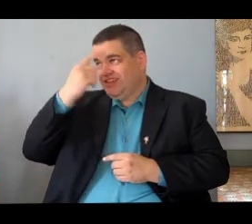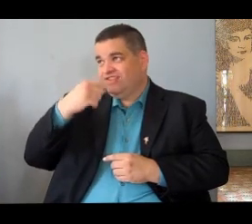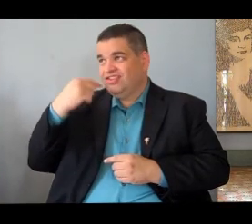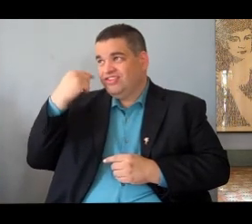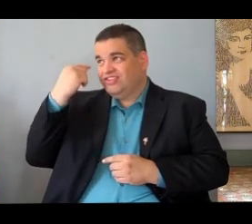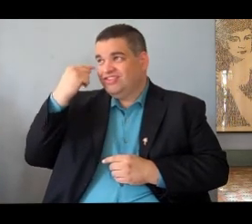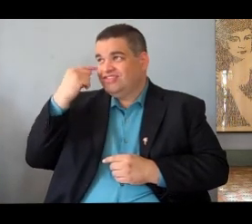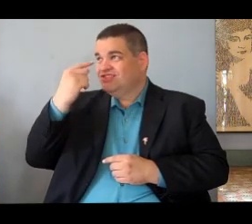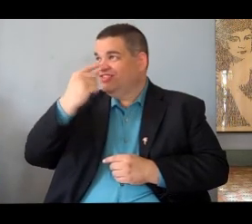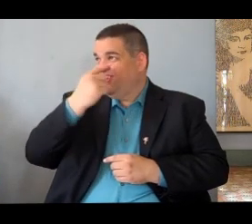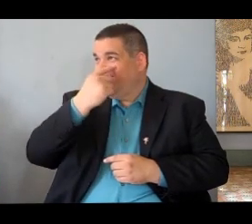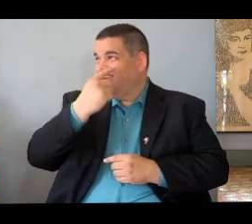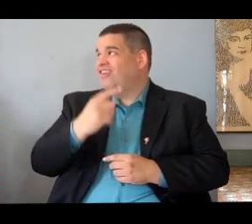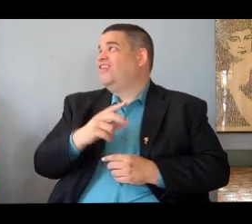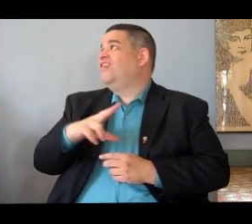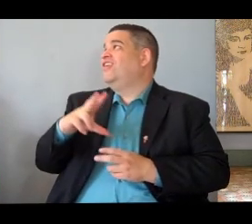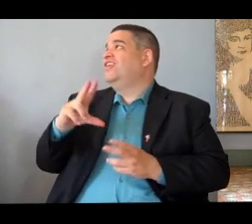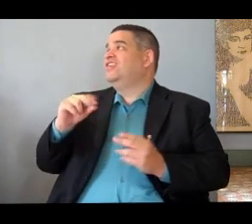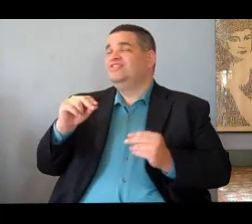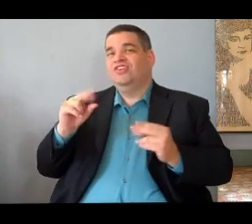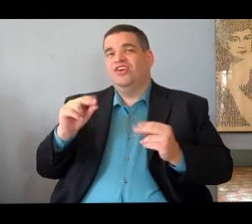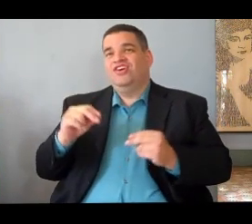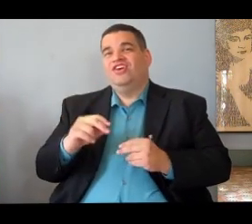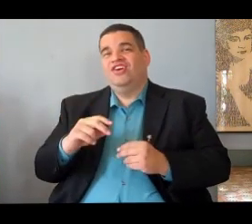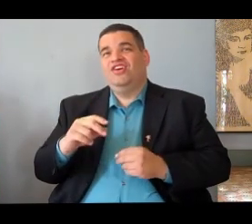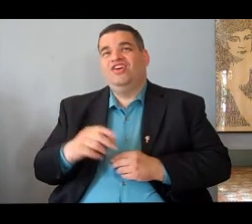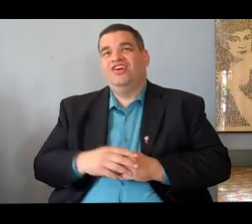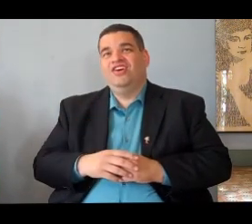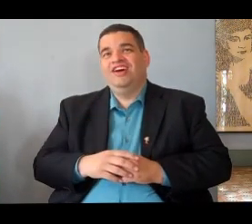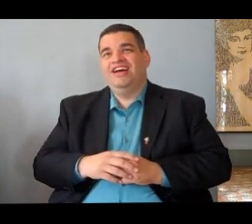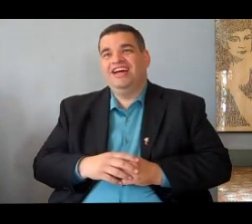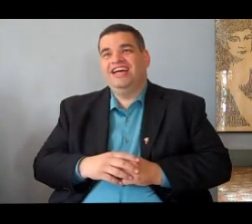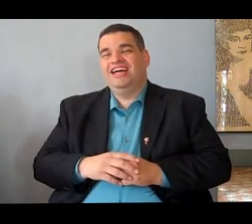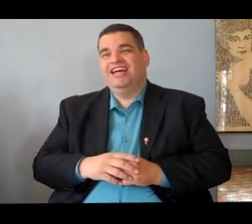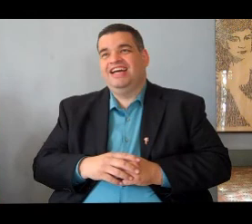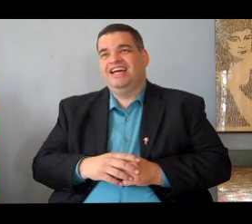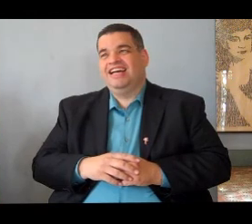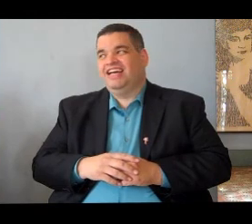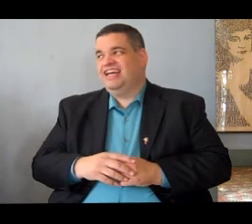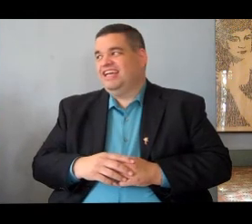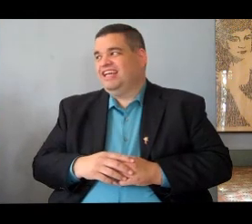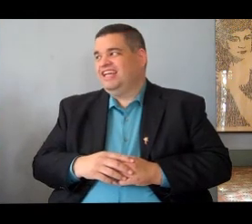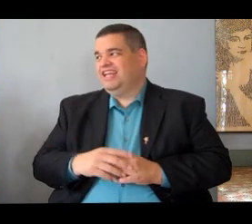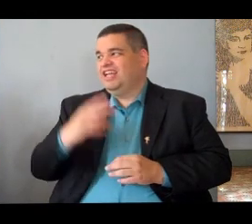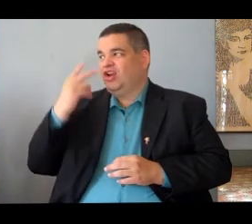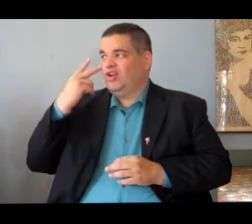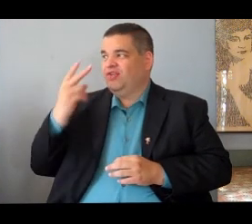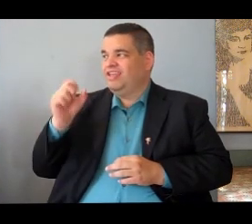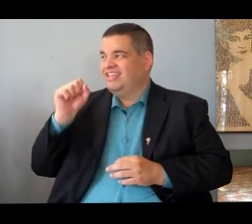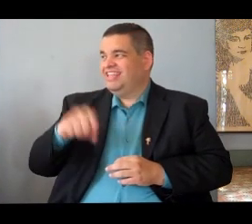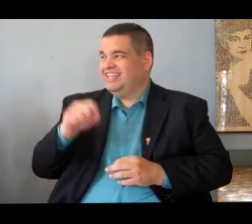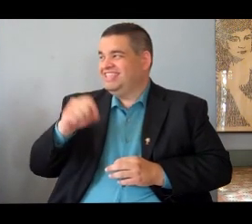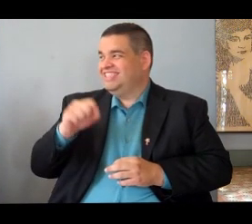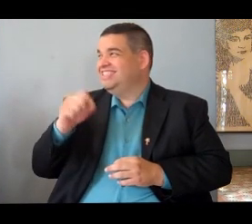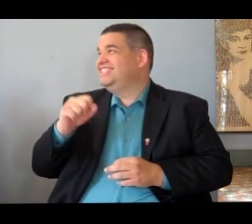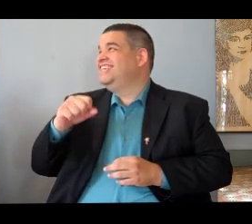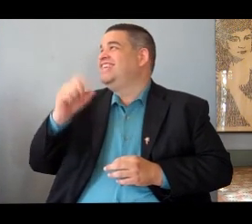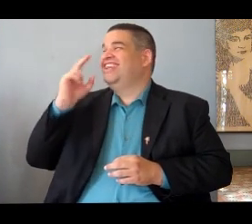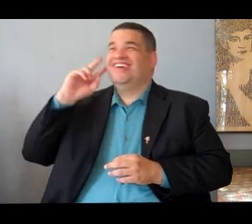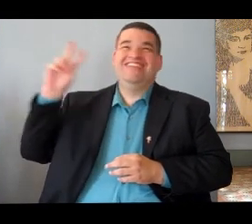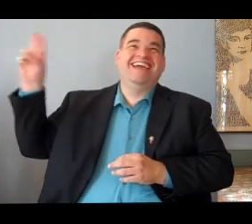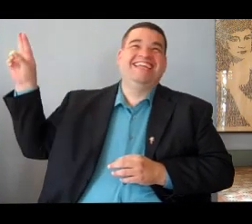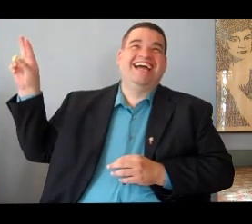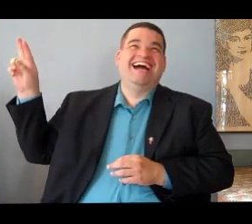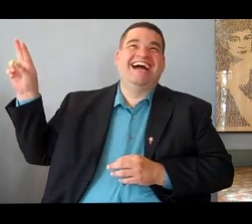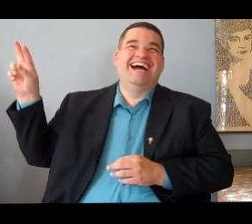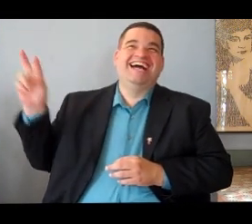para no quedar mal delante de nuestro público, pero yo sí, yo lo conozco. El león todavía no ha visto el león. ¿Lo viste? Sí, para mí que sí. Tiene